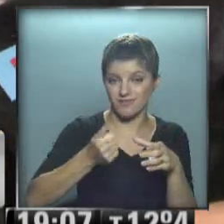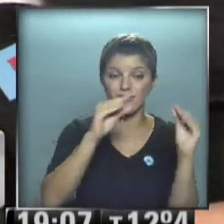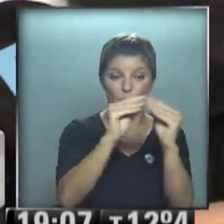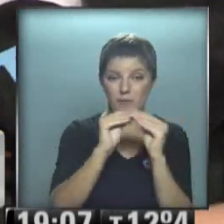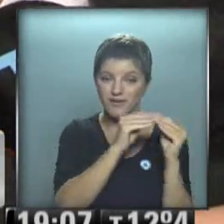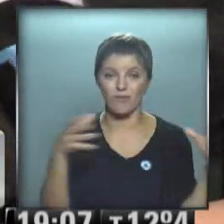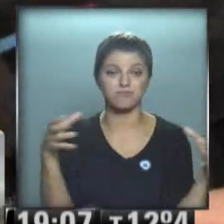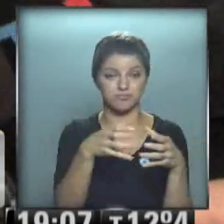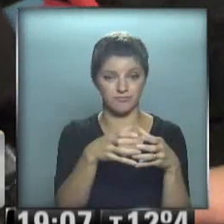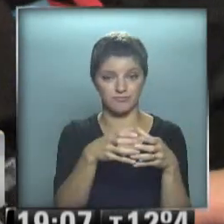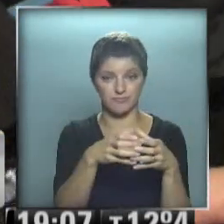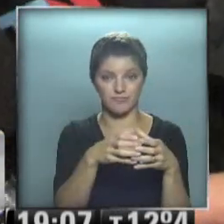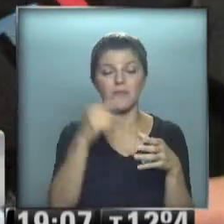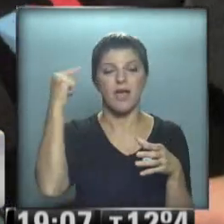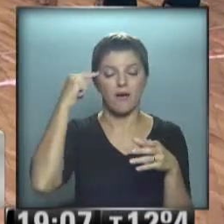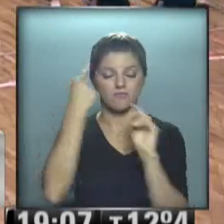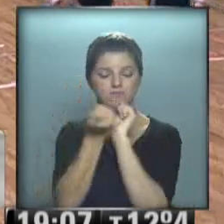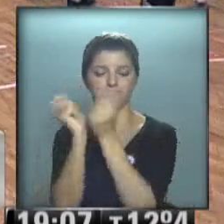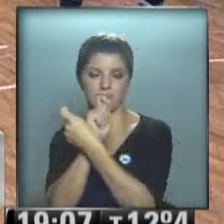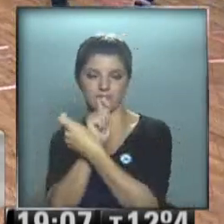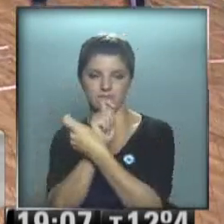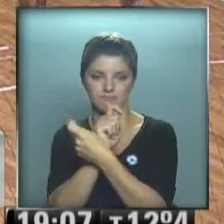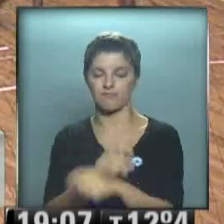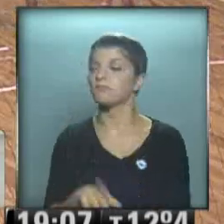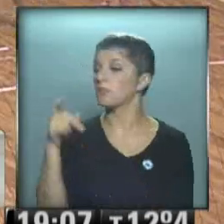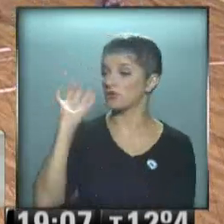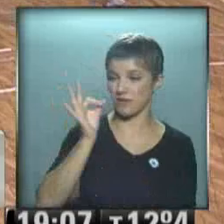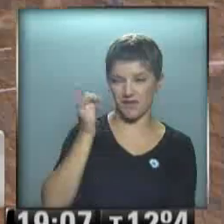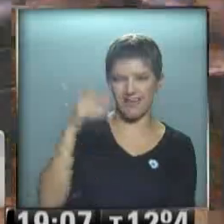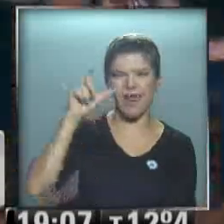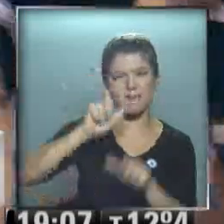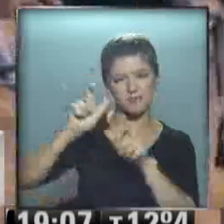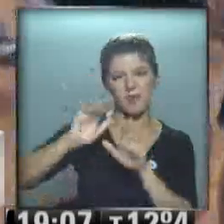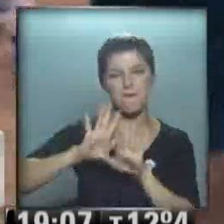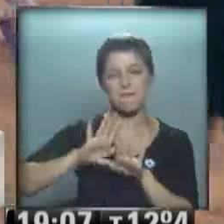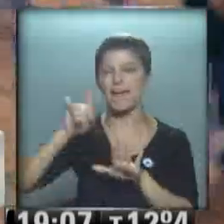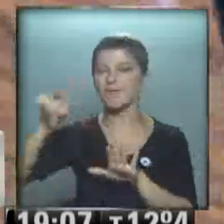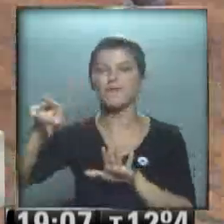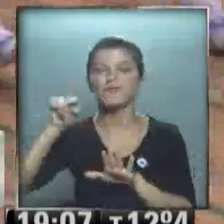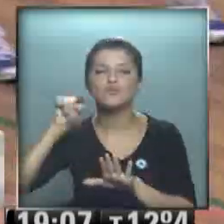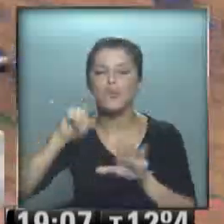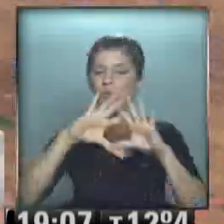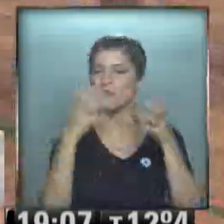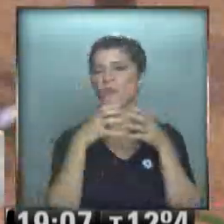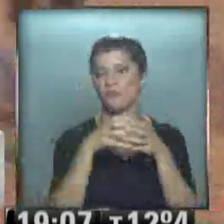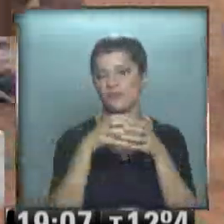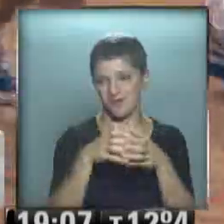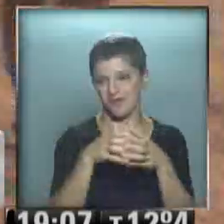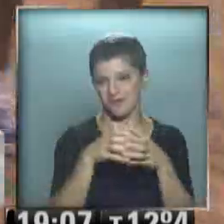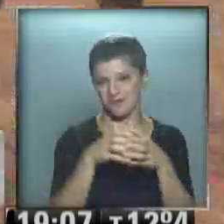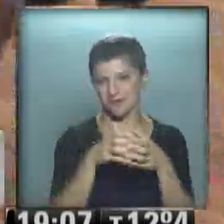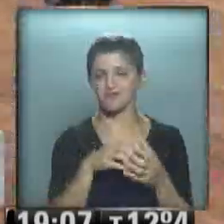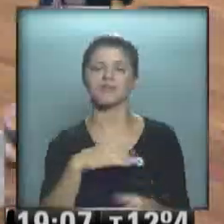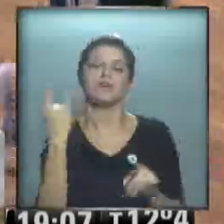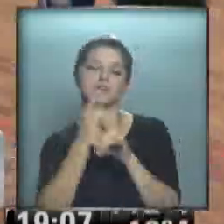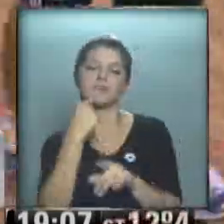amigos, me va a cambiar la cabeza y va a ser otra historia. ¿Estás consciente que la gente está esperando tu Mundial? ¿Te preparaste para tu Mundial? Siempre digo,